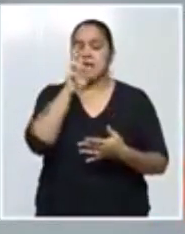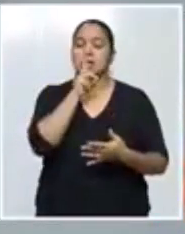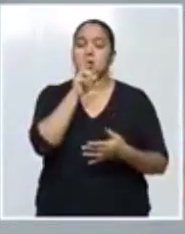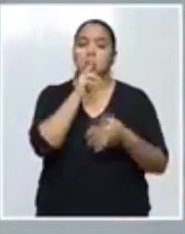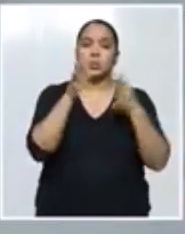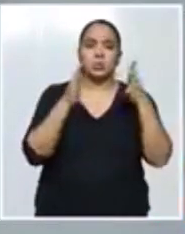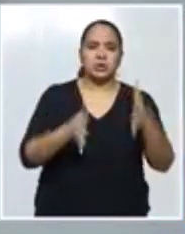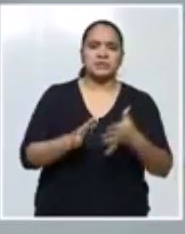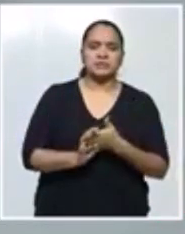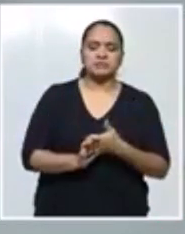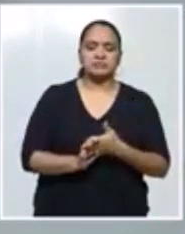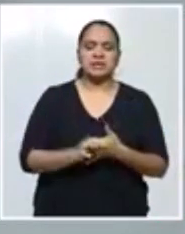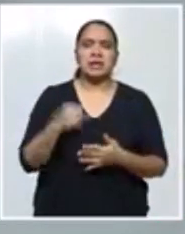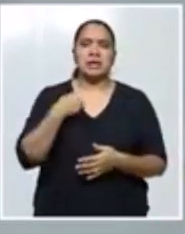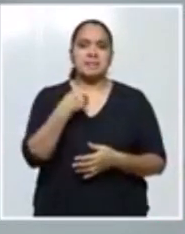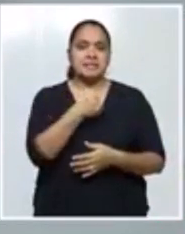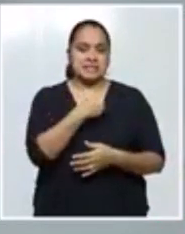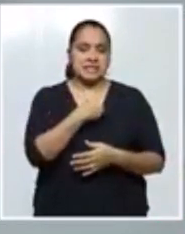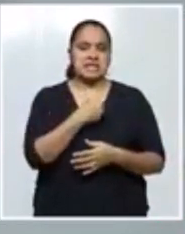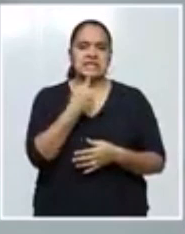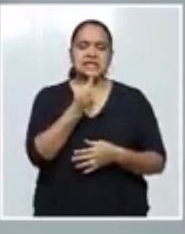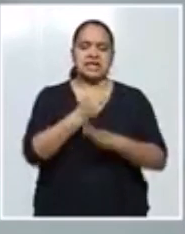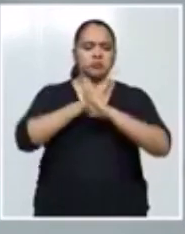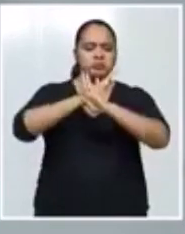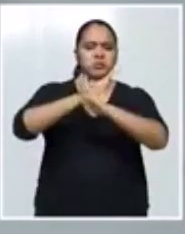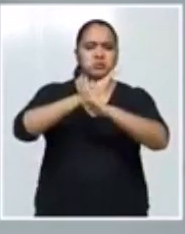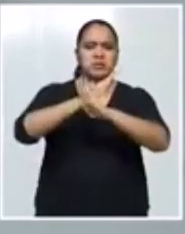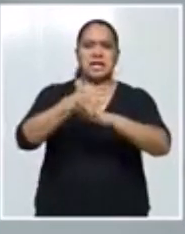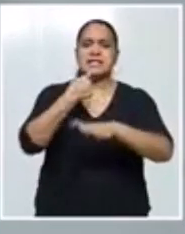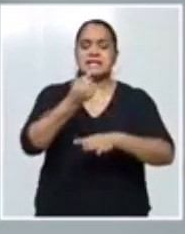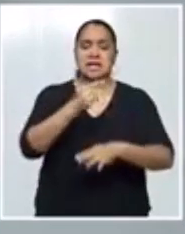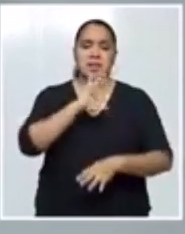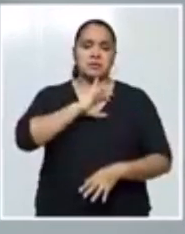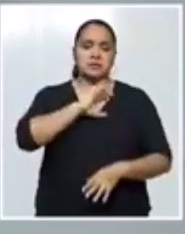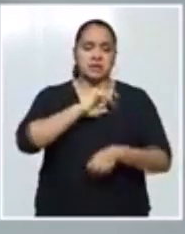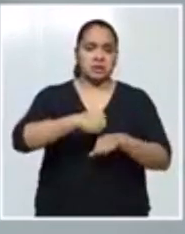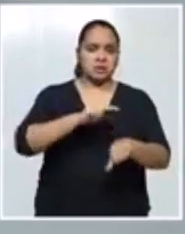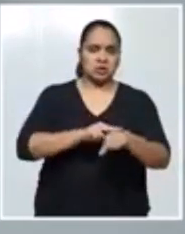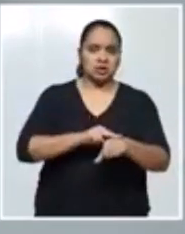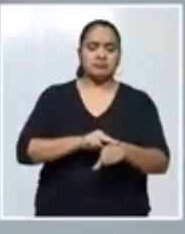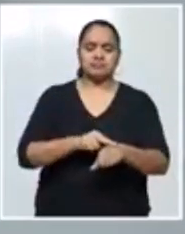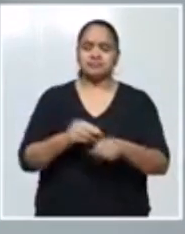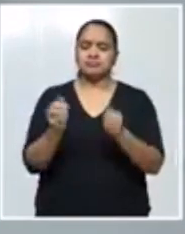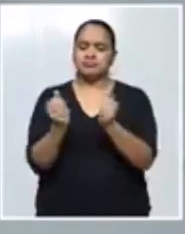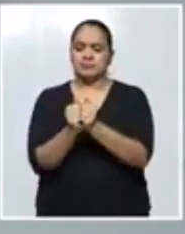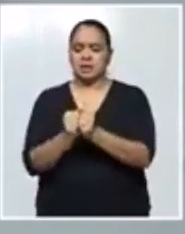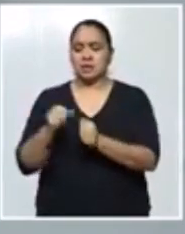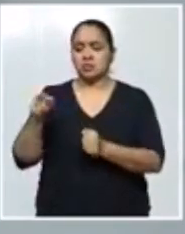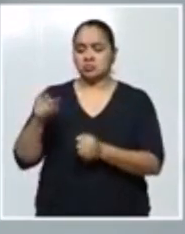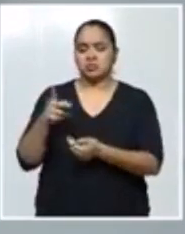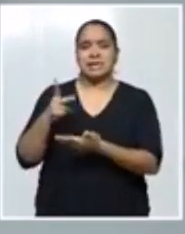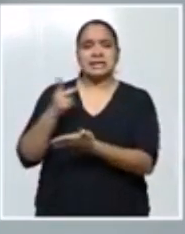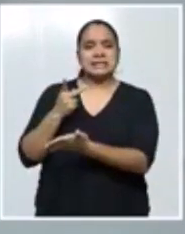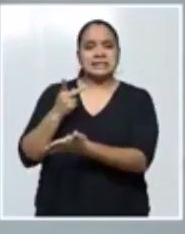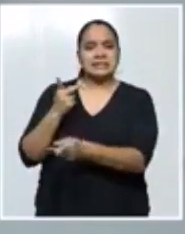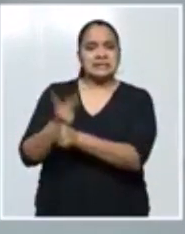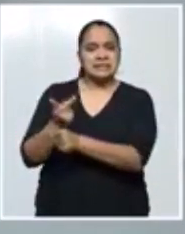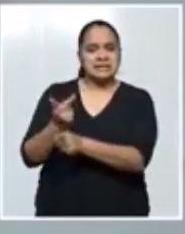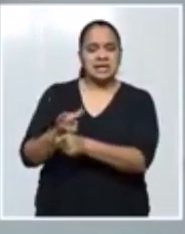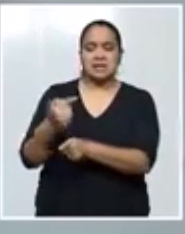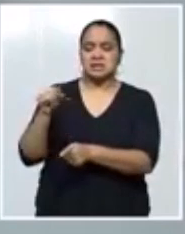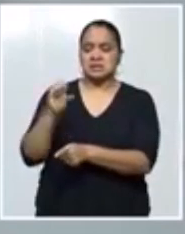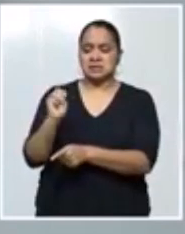la secretaria de seguridad a través de la policía nacional de honduras y en el marco del sistema nacional de gestión de riesgos